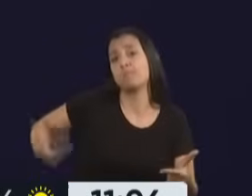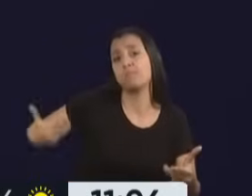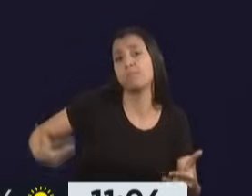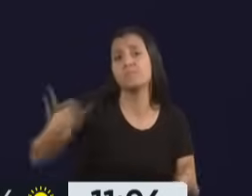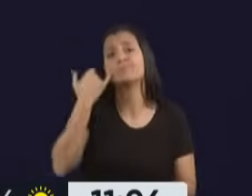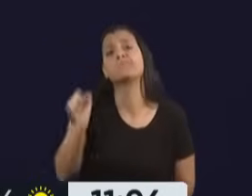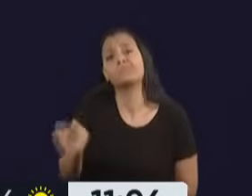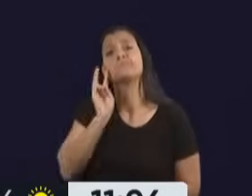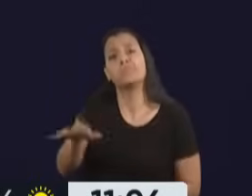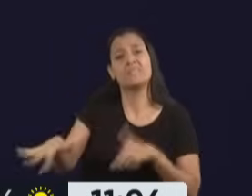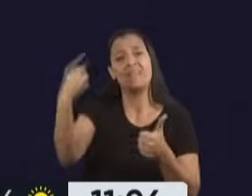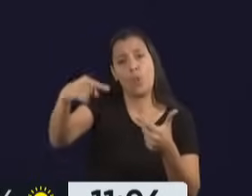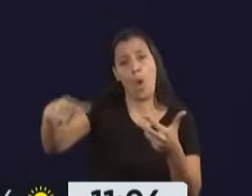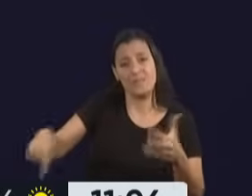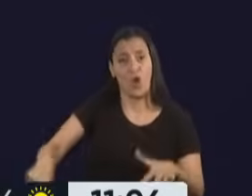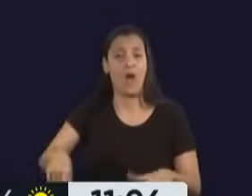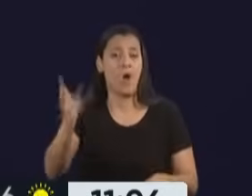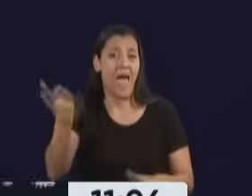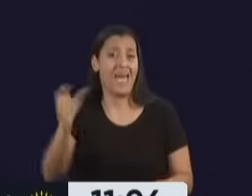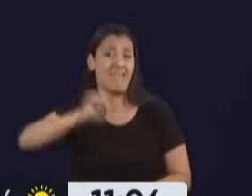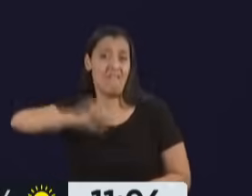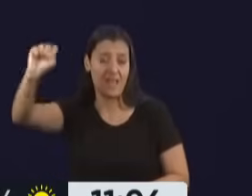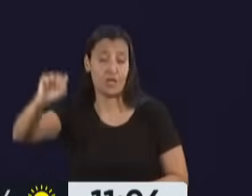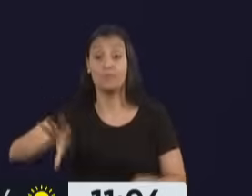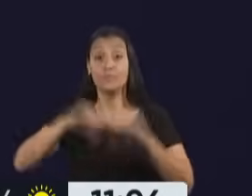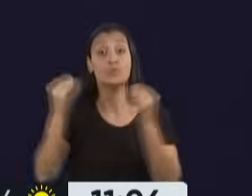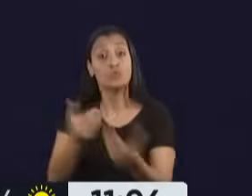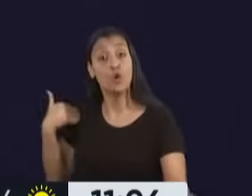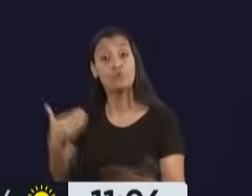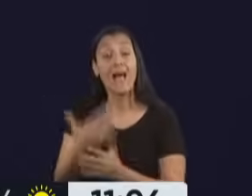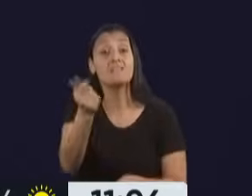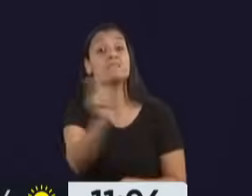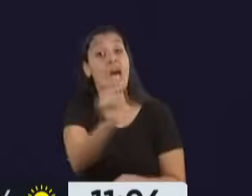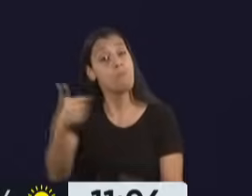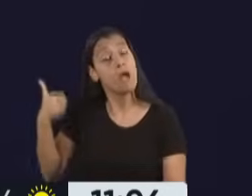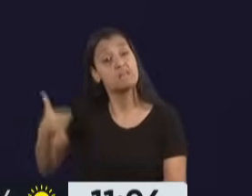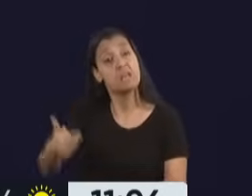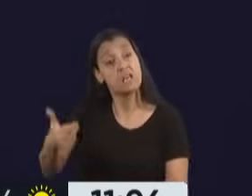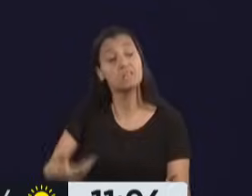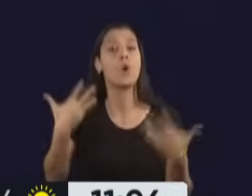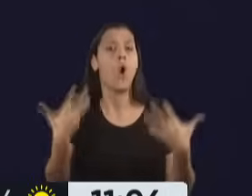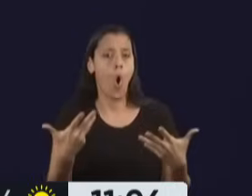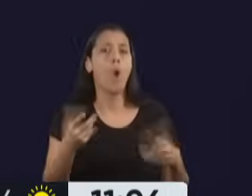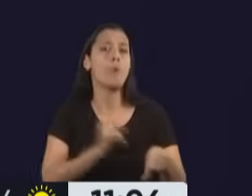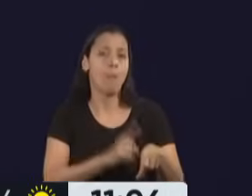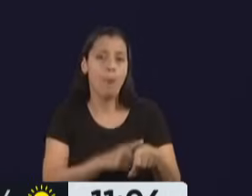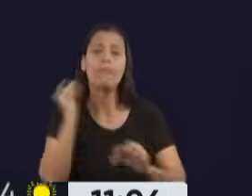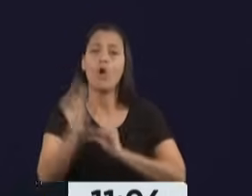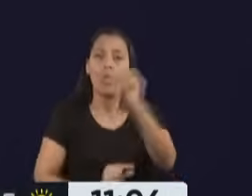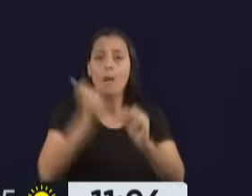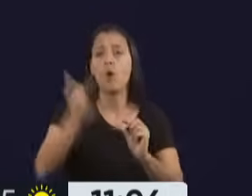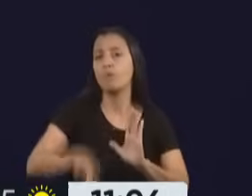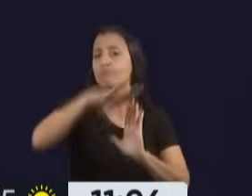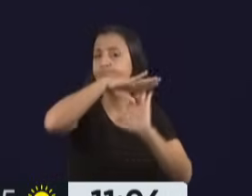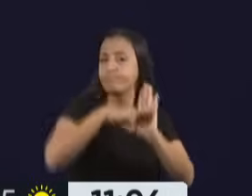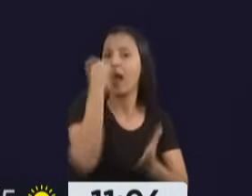estos niveles de inflación. 6 meses después, por supuesto que en el medio se implementó un programa económico